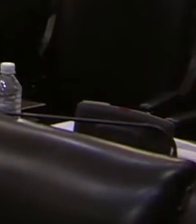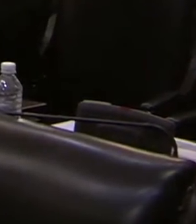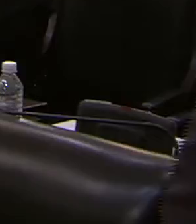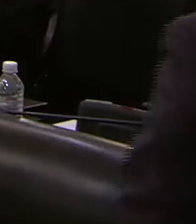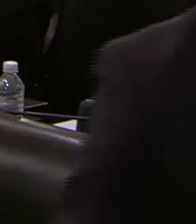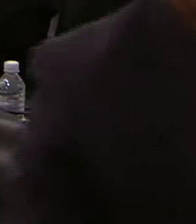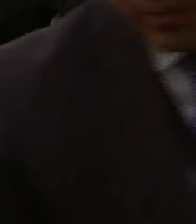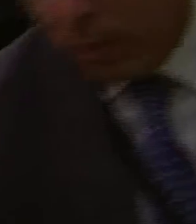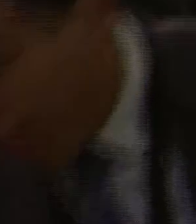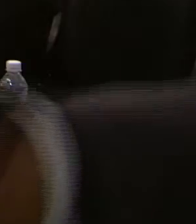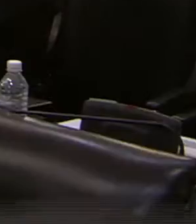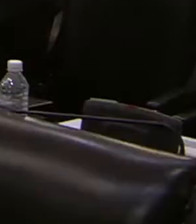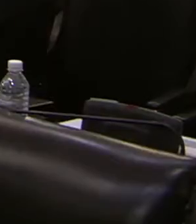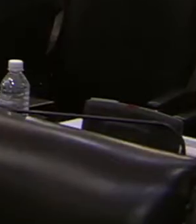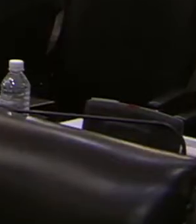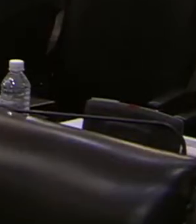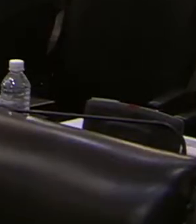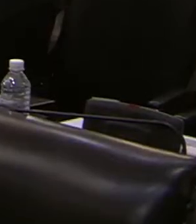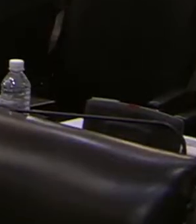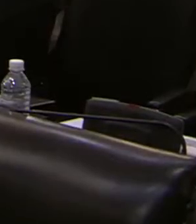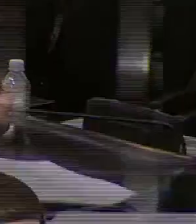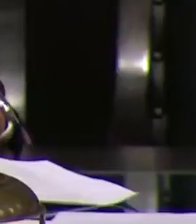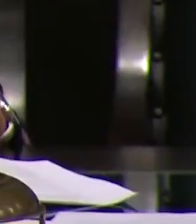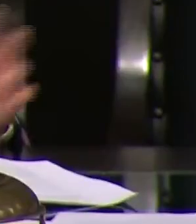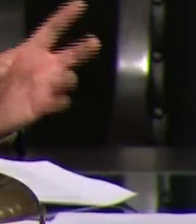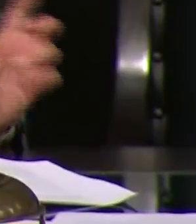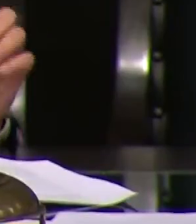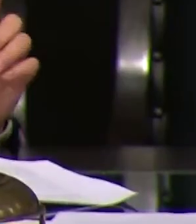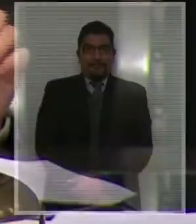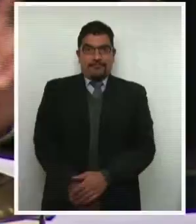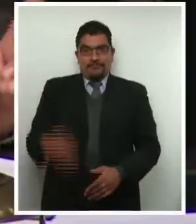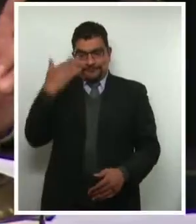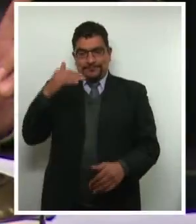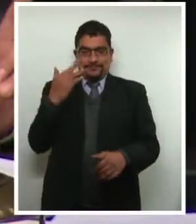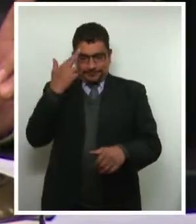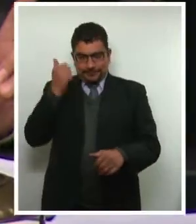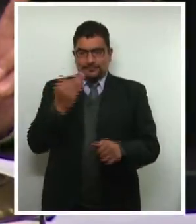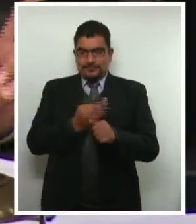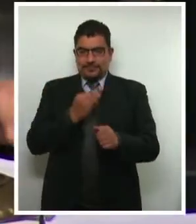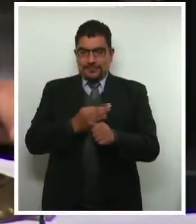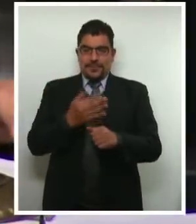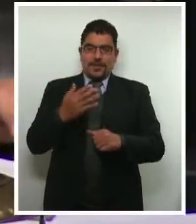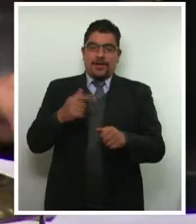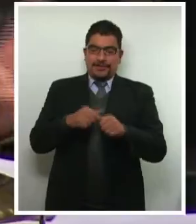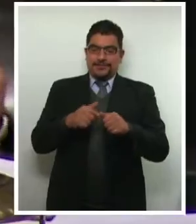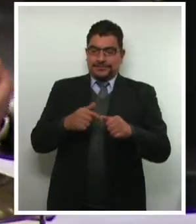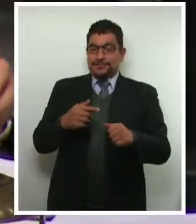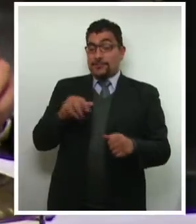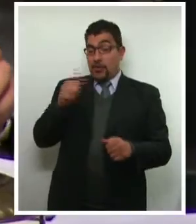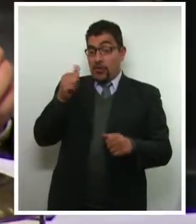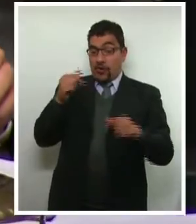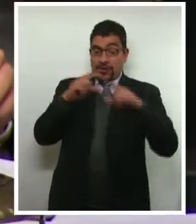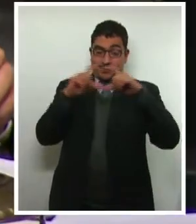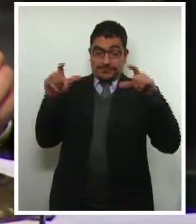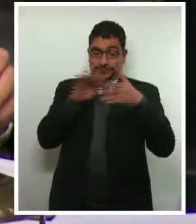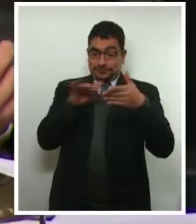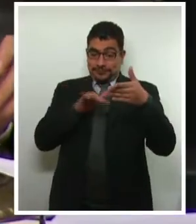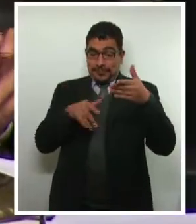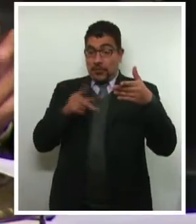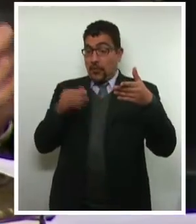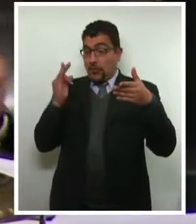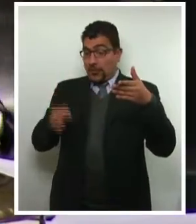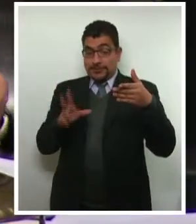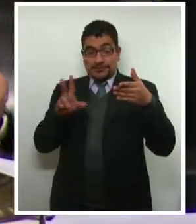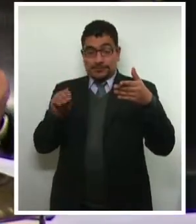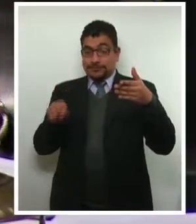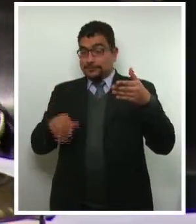se aprobó. Sí, sí, tiene usted toda la razón. Vamos a escuchar el 11º, pero no lo vamos a votar. Vamos